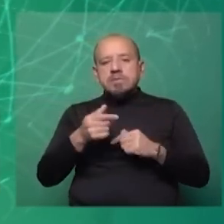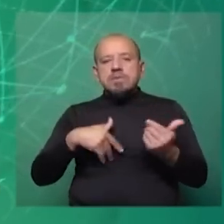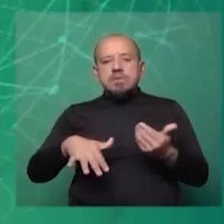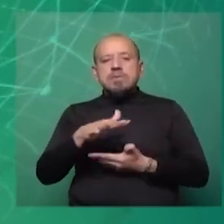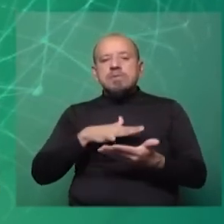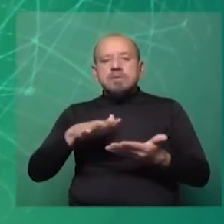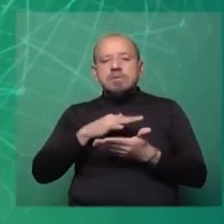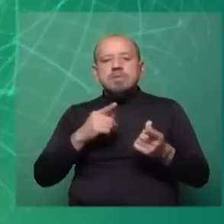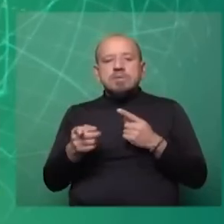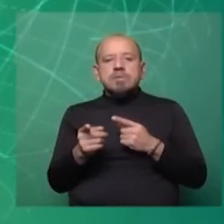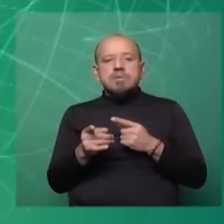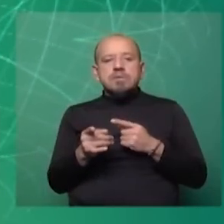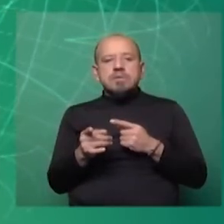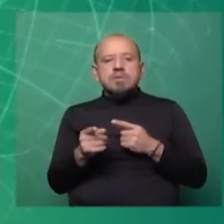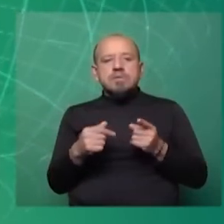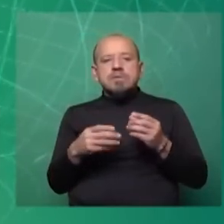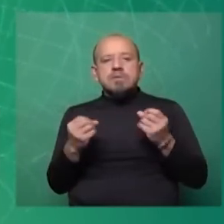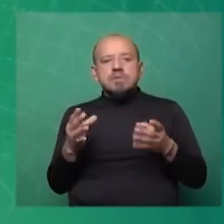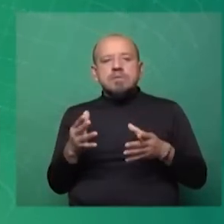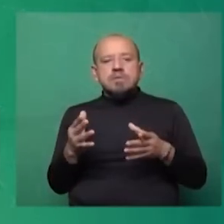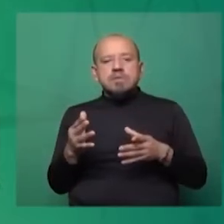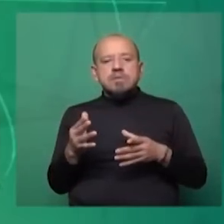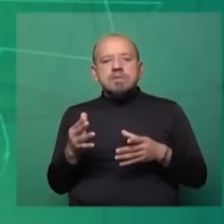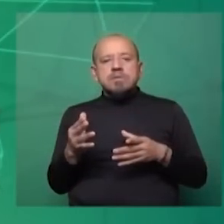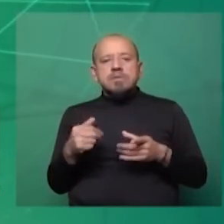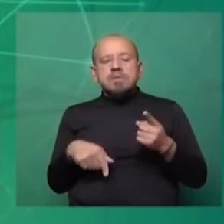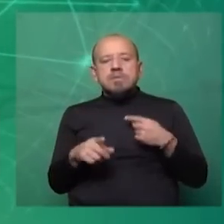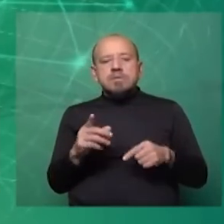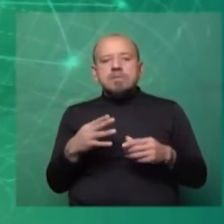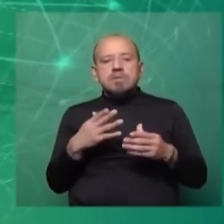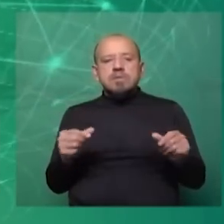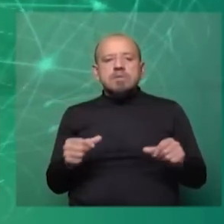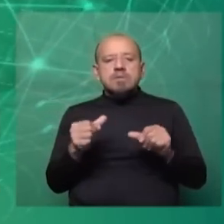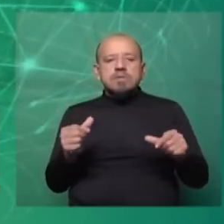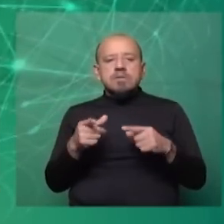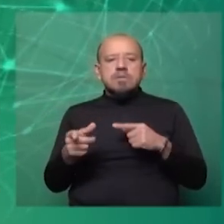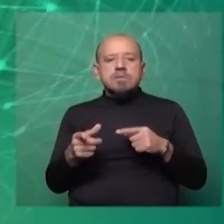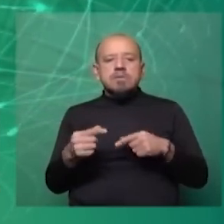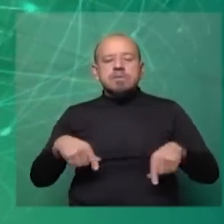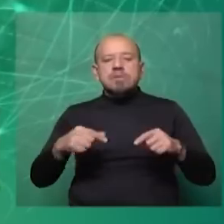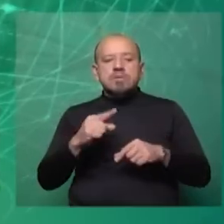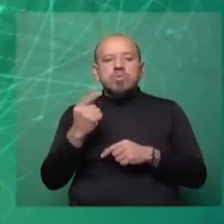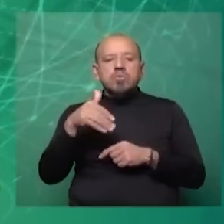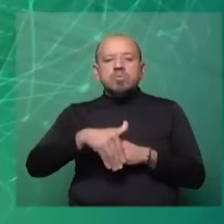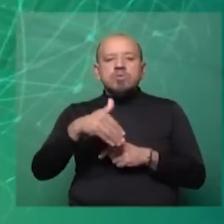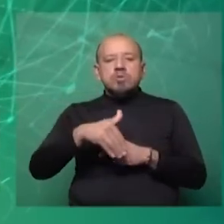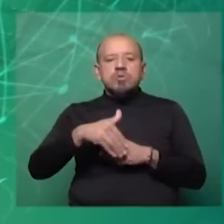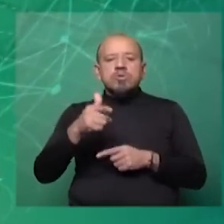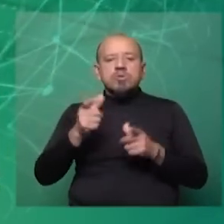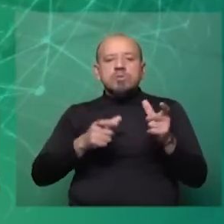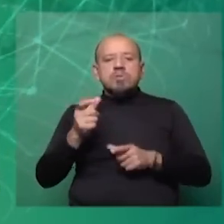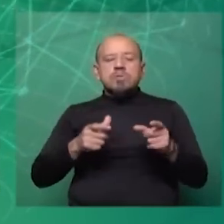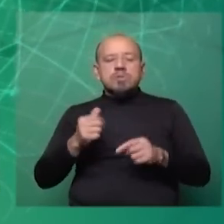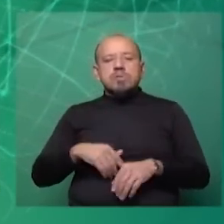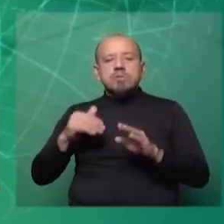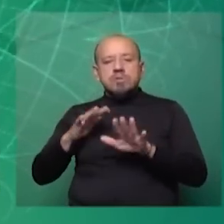humanitaria Es catastrófica porque La amenaza de Invasión terrestre hizo que en el norte de gas a un millón de personas se tuviera que